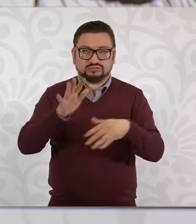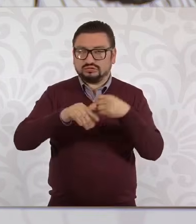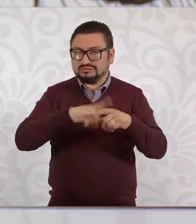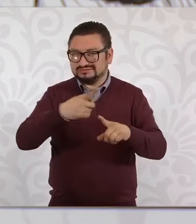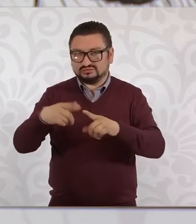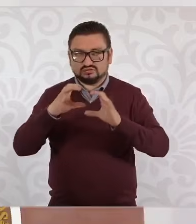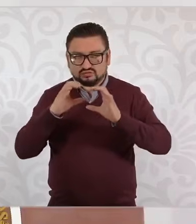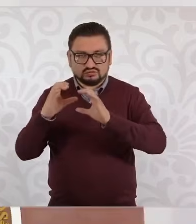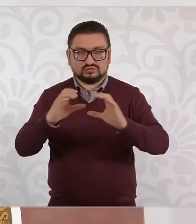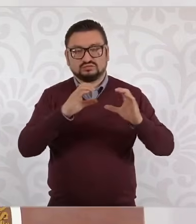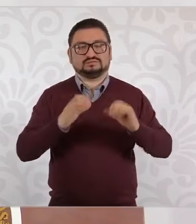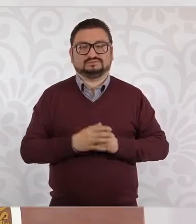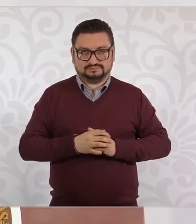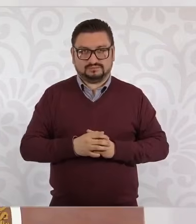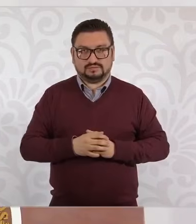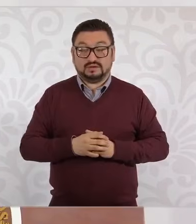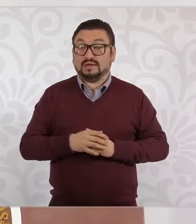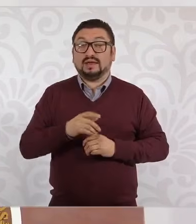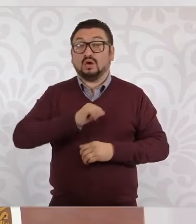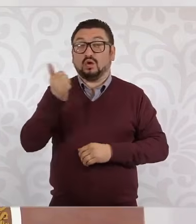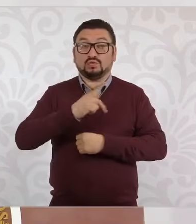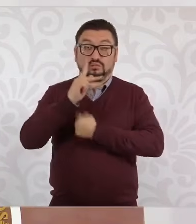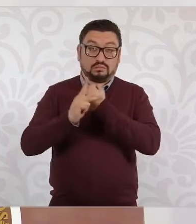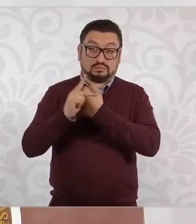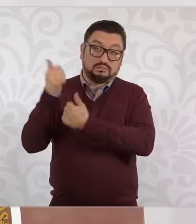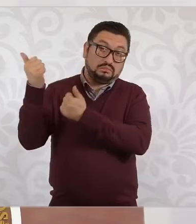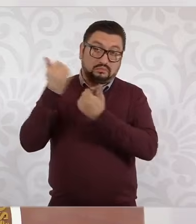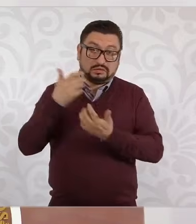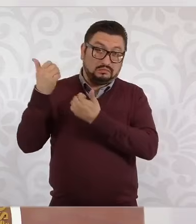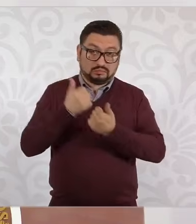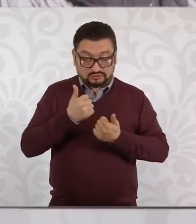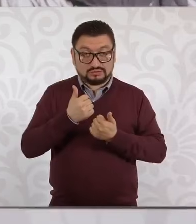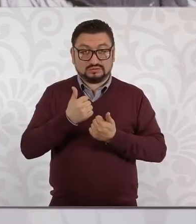El objetivo es reducir la importación de gas. No se puede reducir a cero,